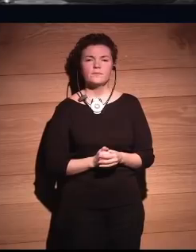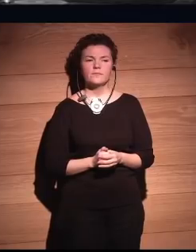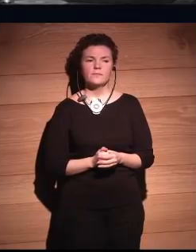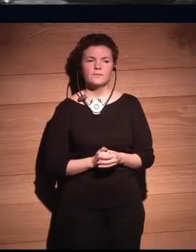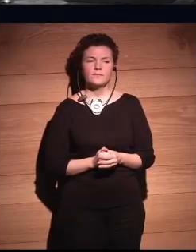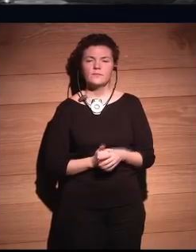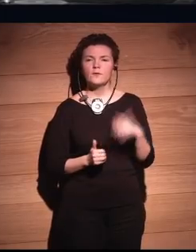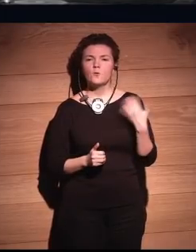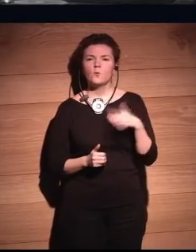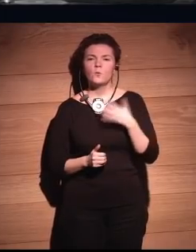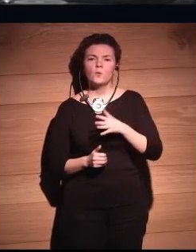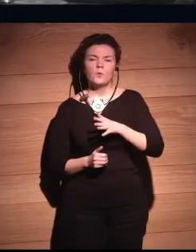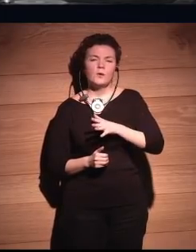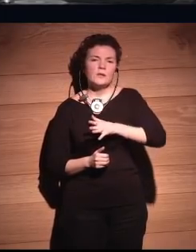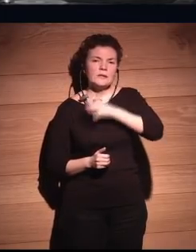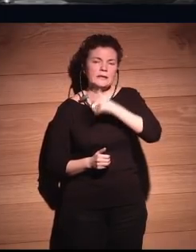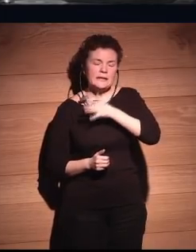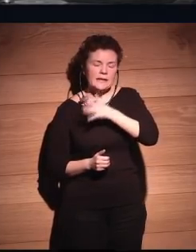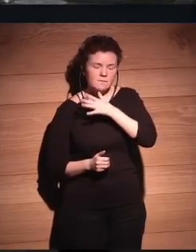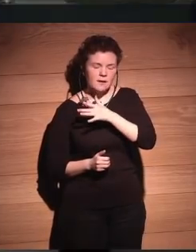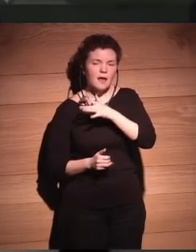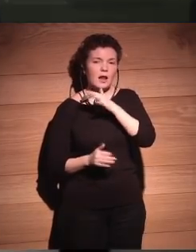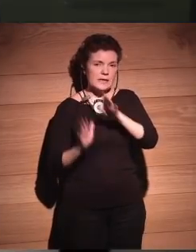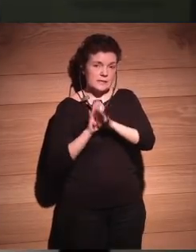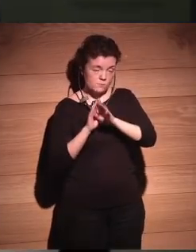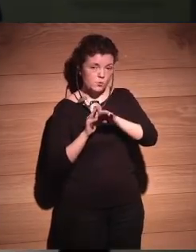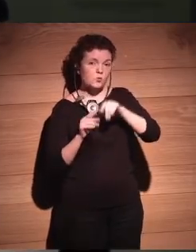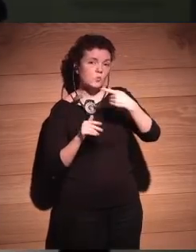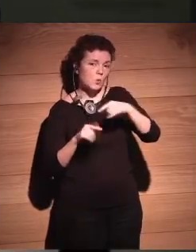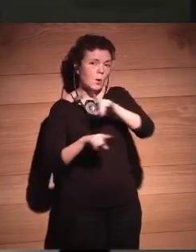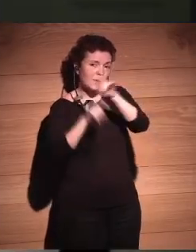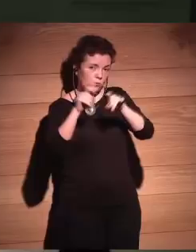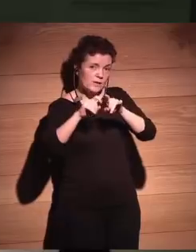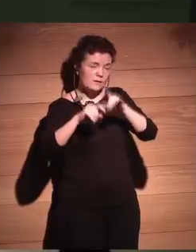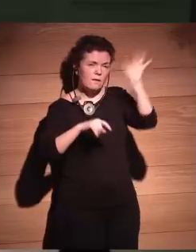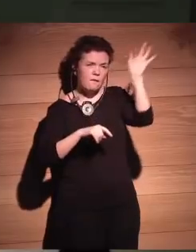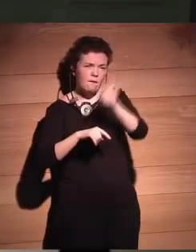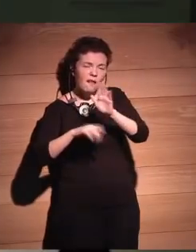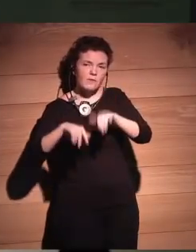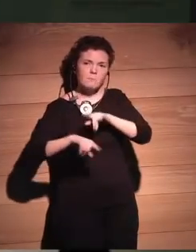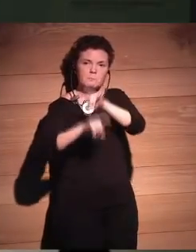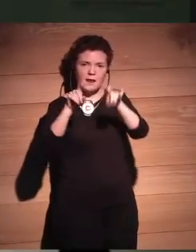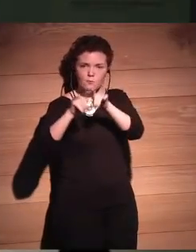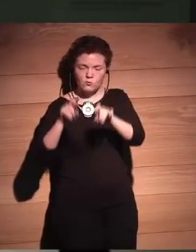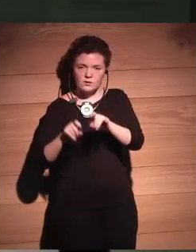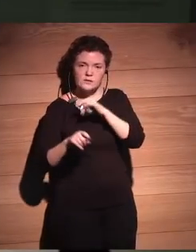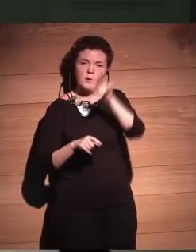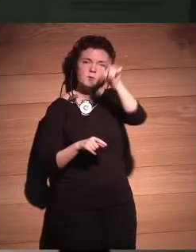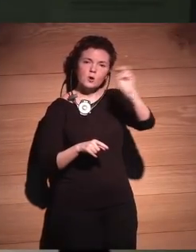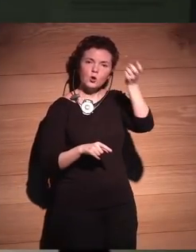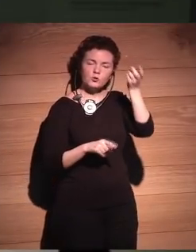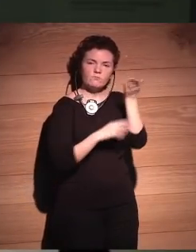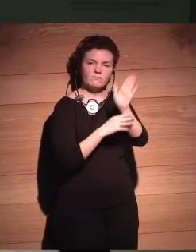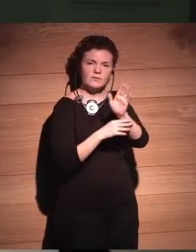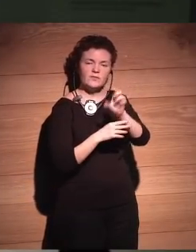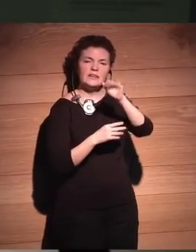Wow, espectacular. Seguimos, haremos preguntas al final. Seguimos con el siguiente ponente,